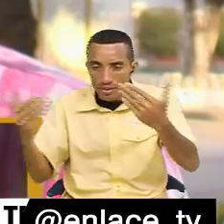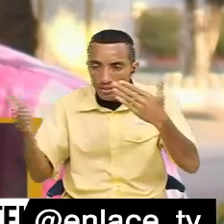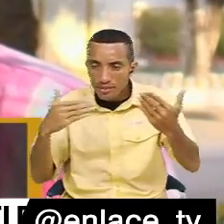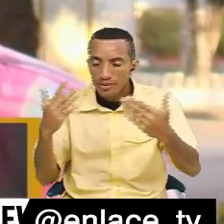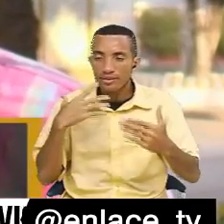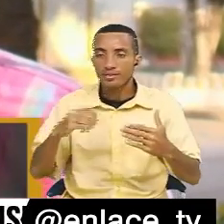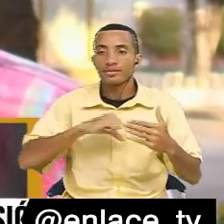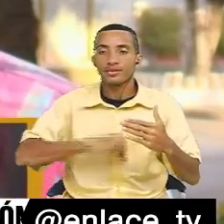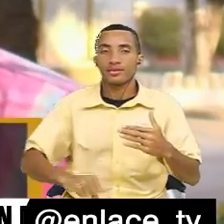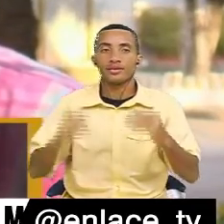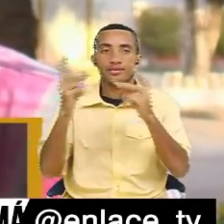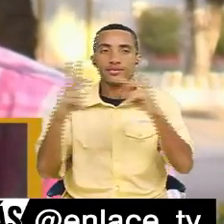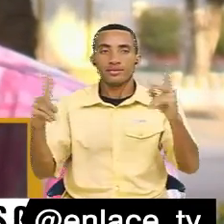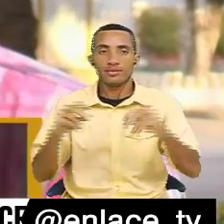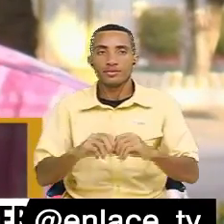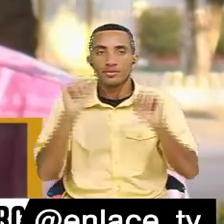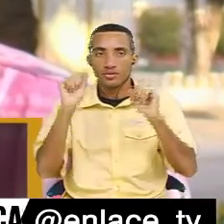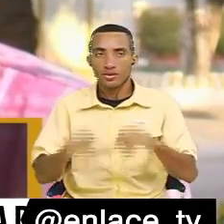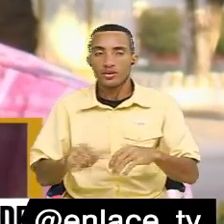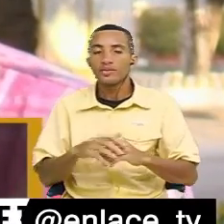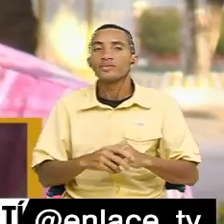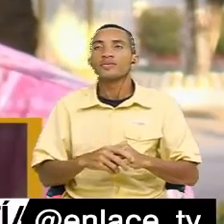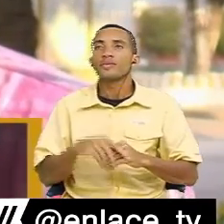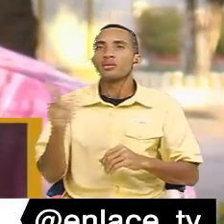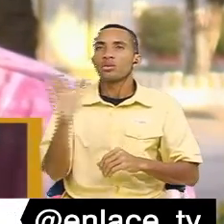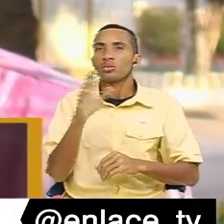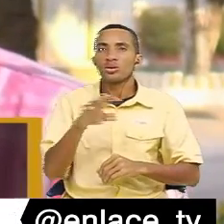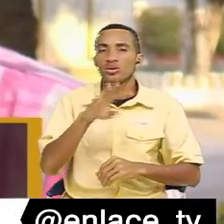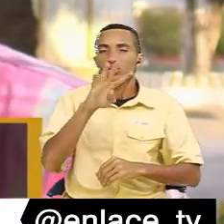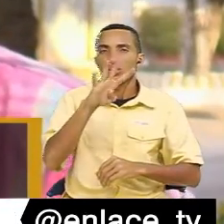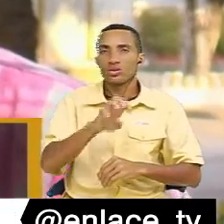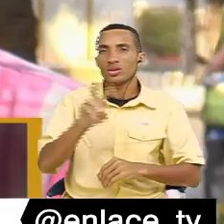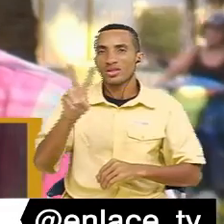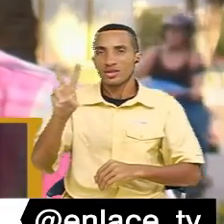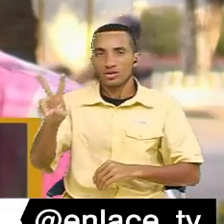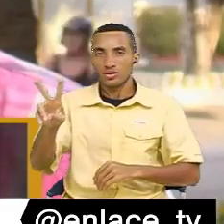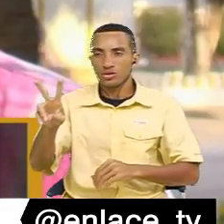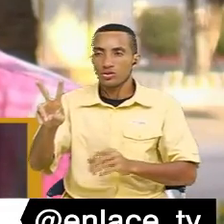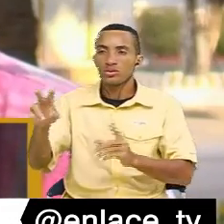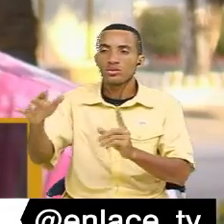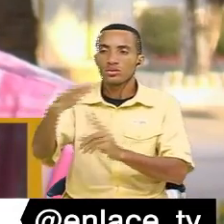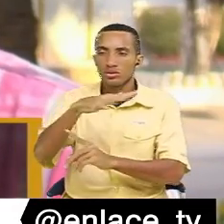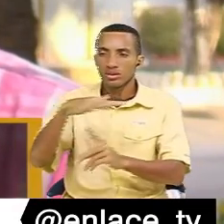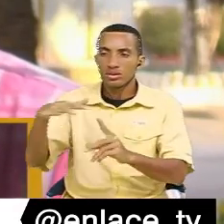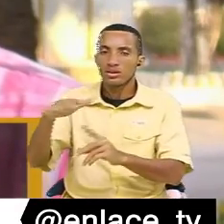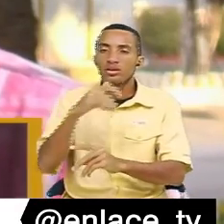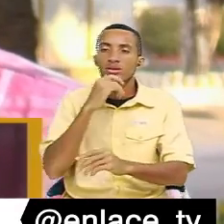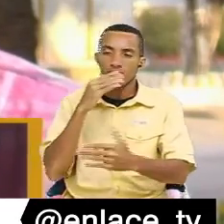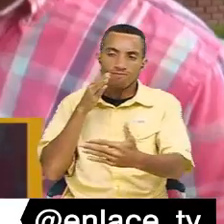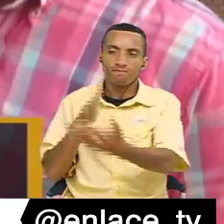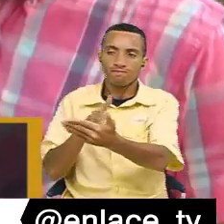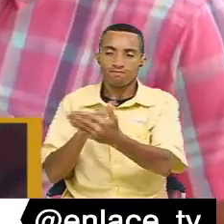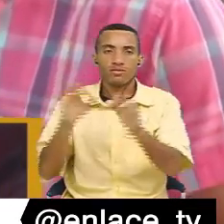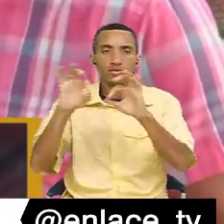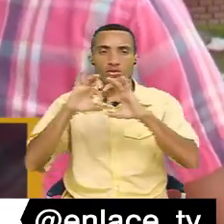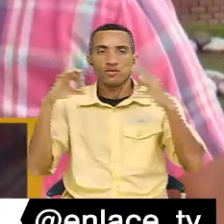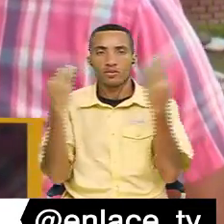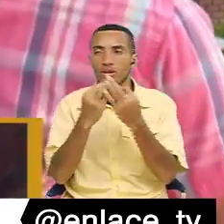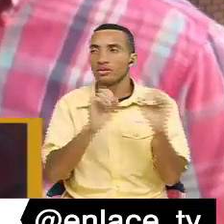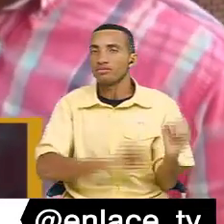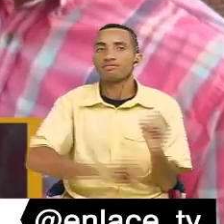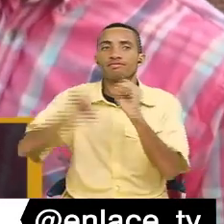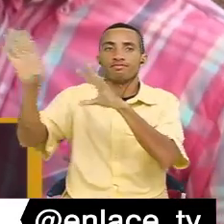humanos, se puede correlacionar de que hay 92 casos de amenazas en los cuales las familias lastimosamente han tenido que abandonar la ciudad. También los